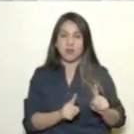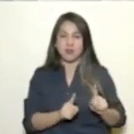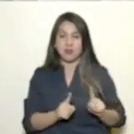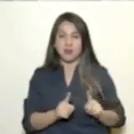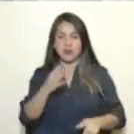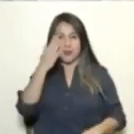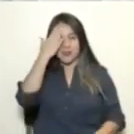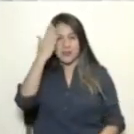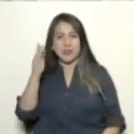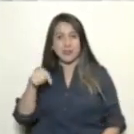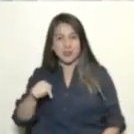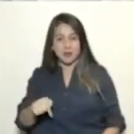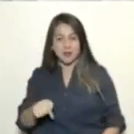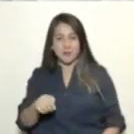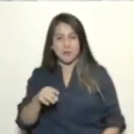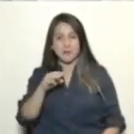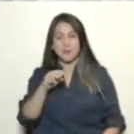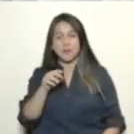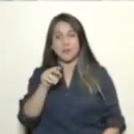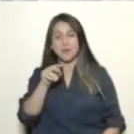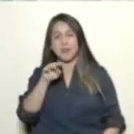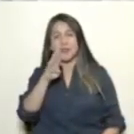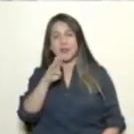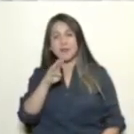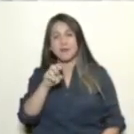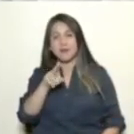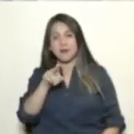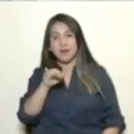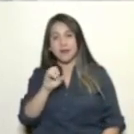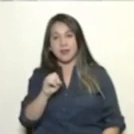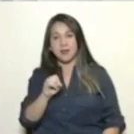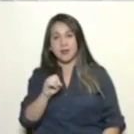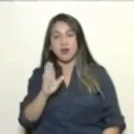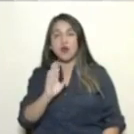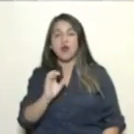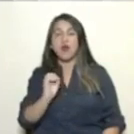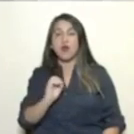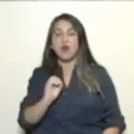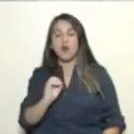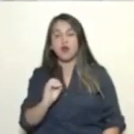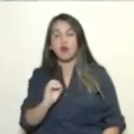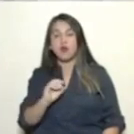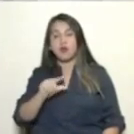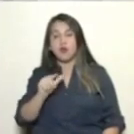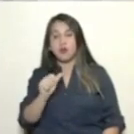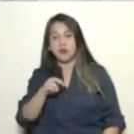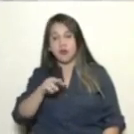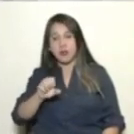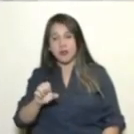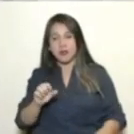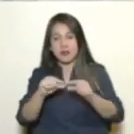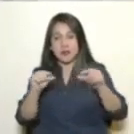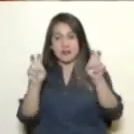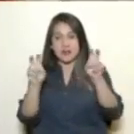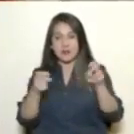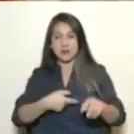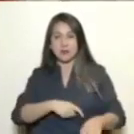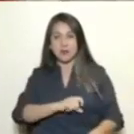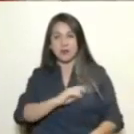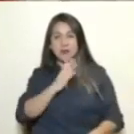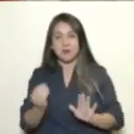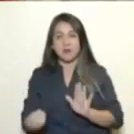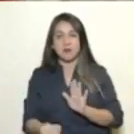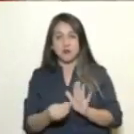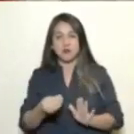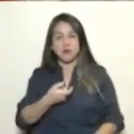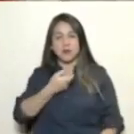Algo de esto nos dice Barico en el juego, The Game. No sé por qué el título en español también lo puso en inglés, The